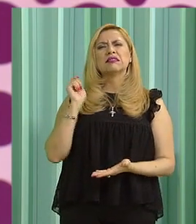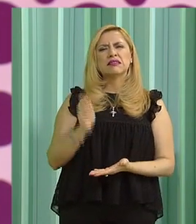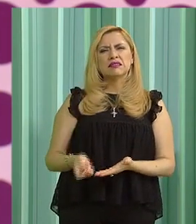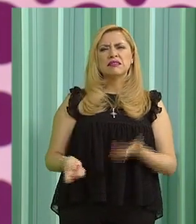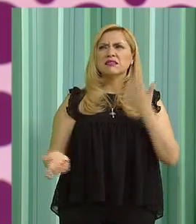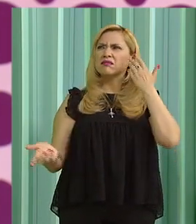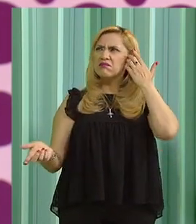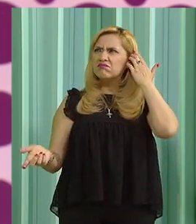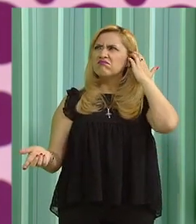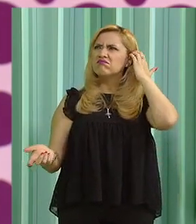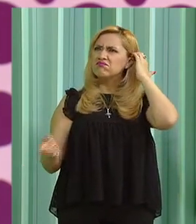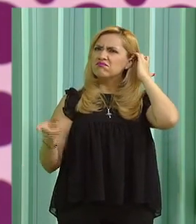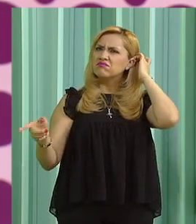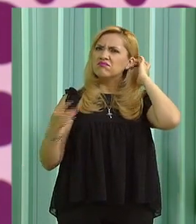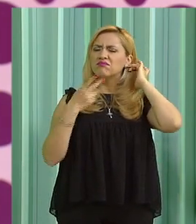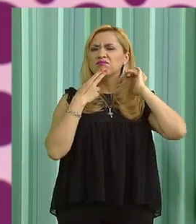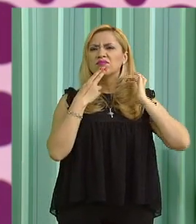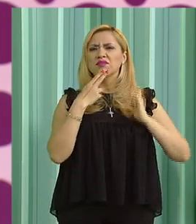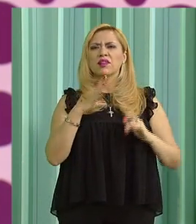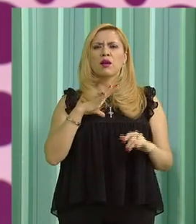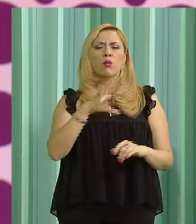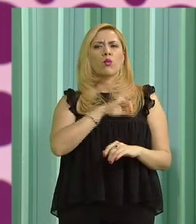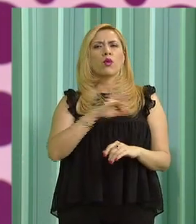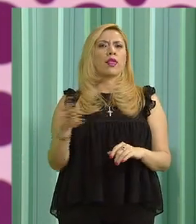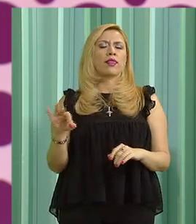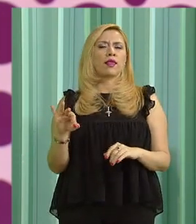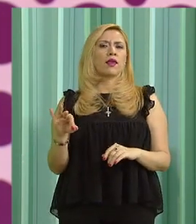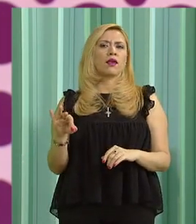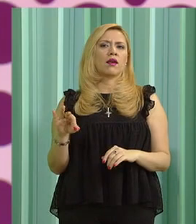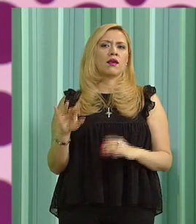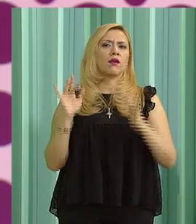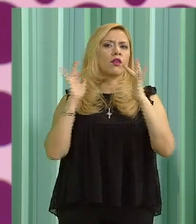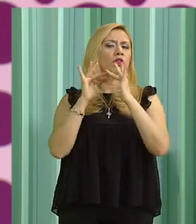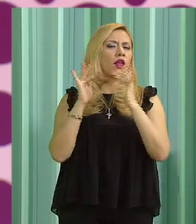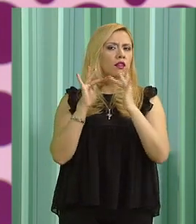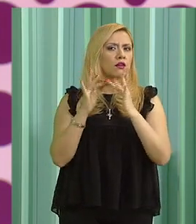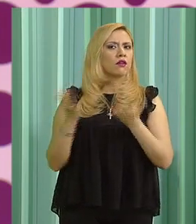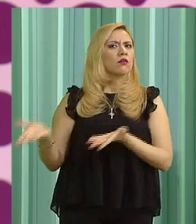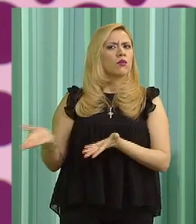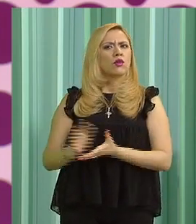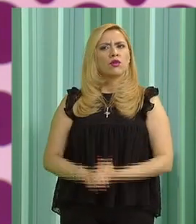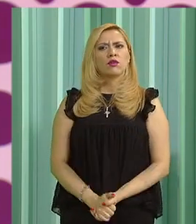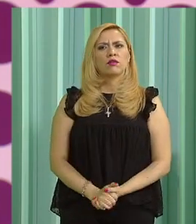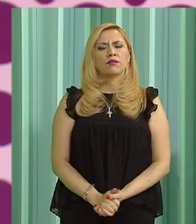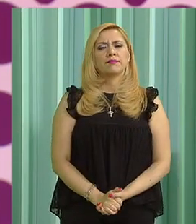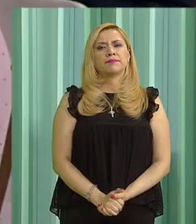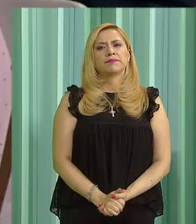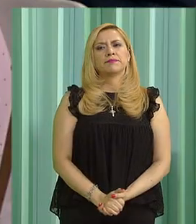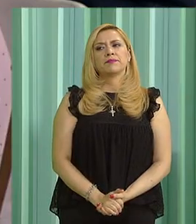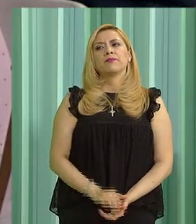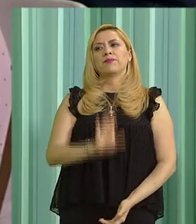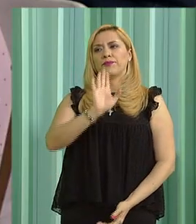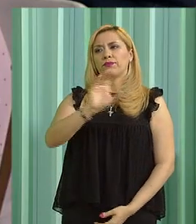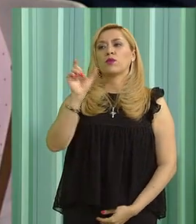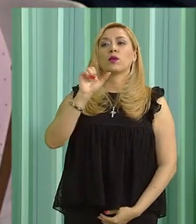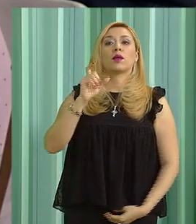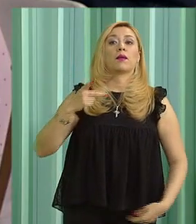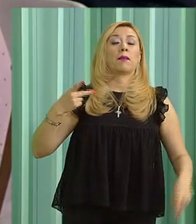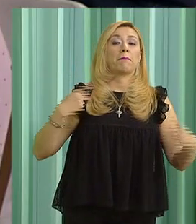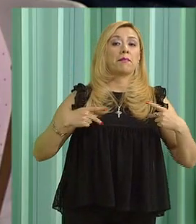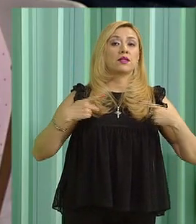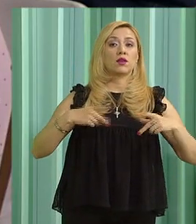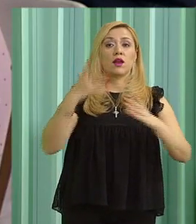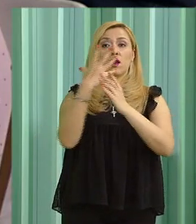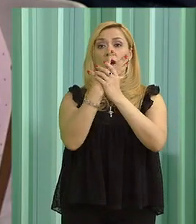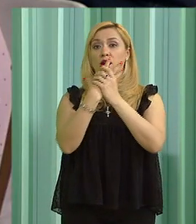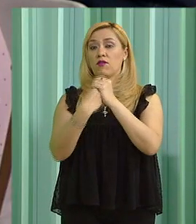de esta herramienta y de otros espacios donde se da este contacto con ellos. Bueno, cuando las personas refugiadas llegan